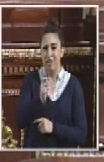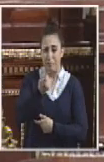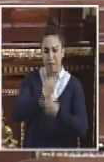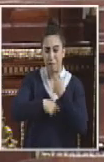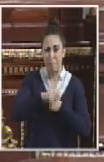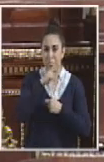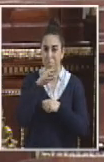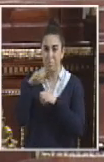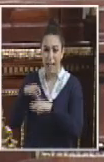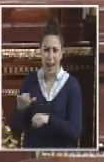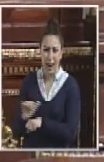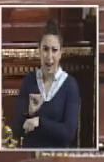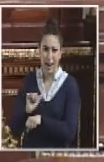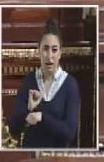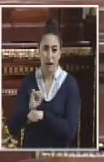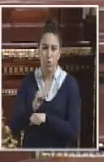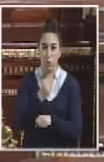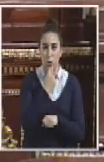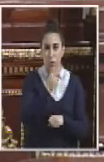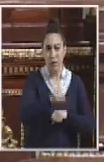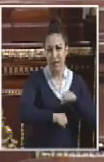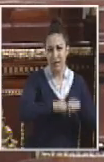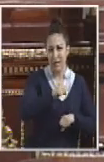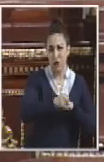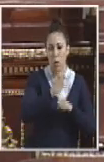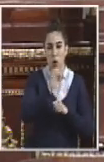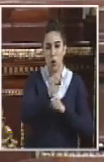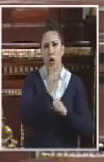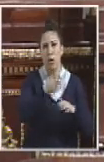bicicleta o por otros medios de transporte